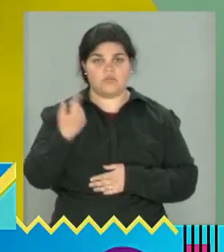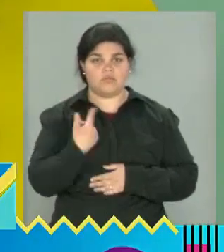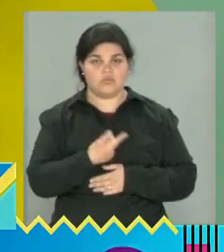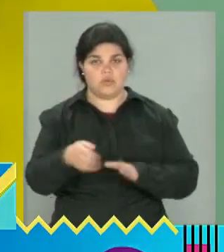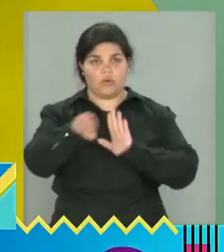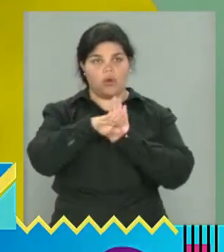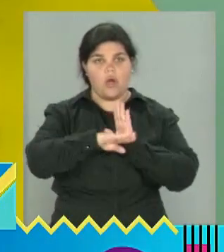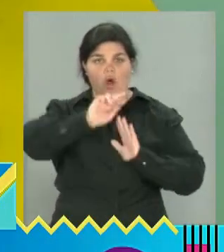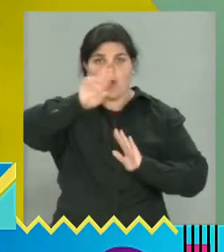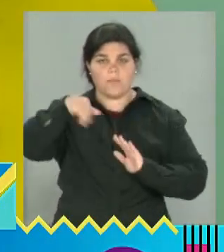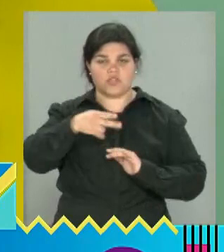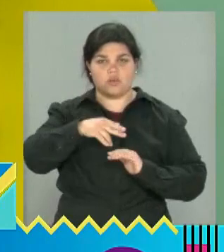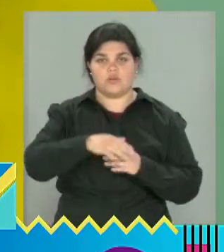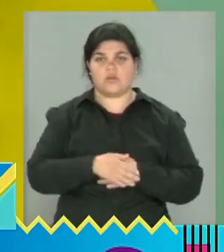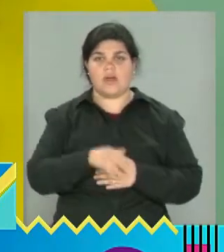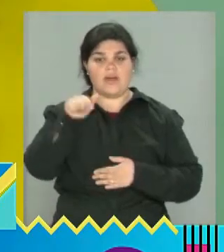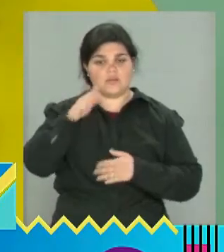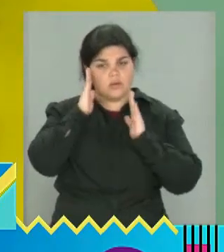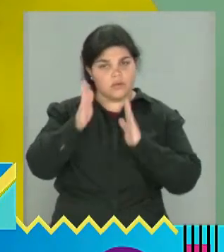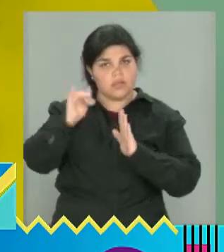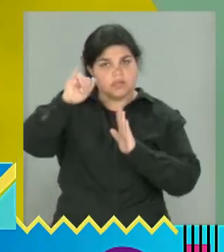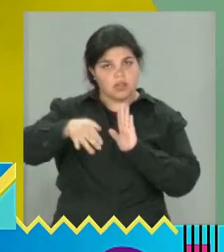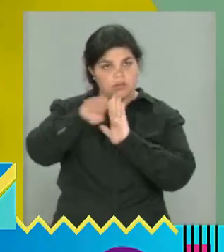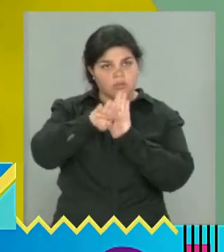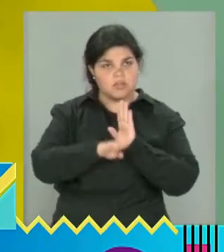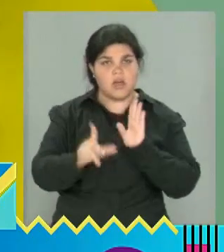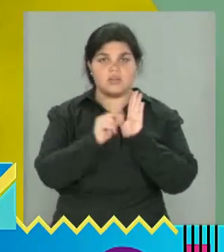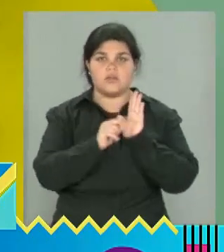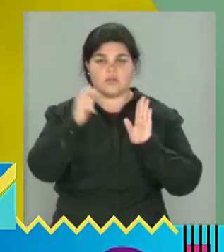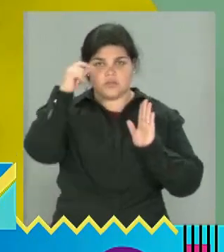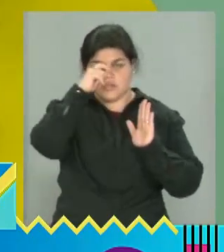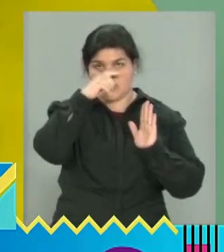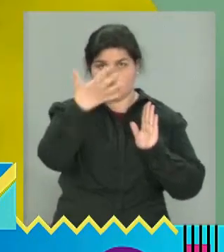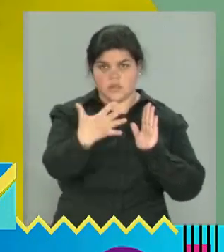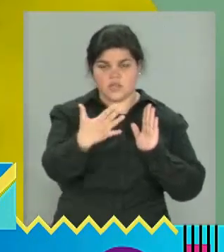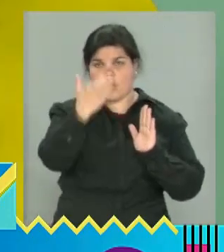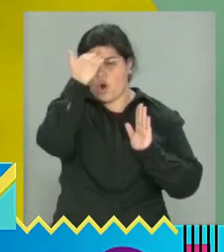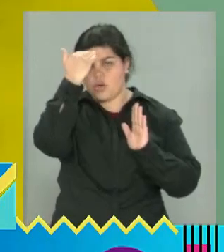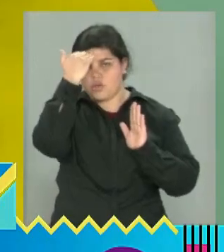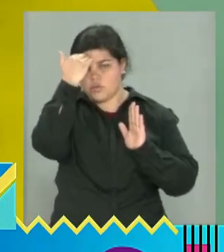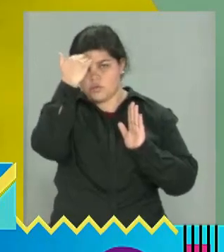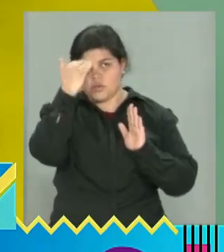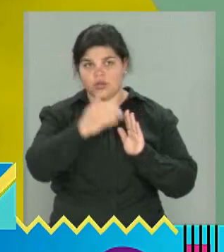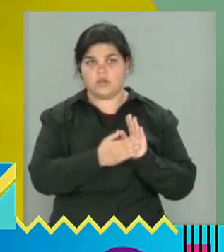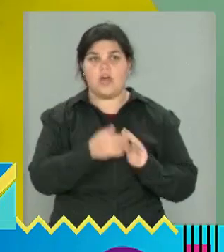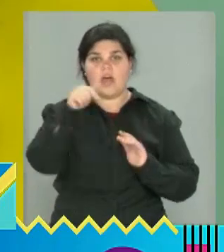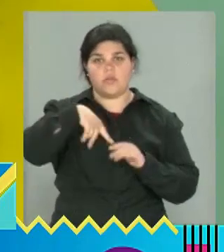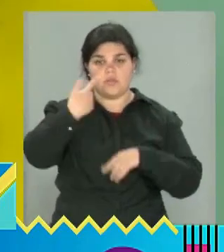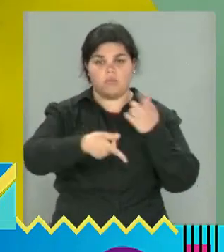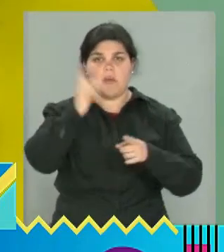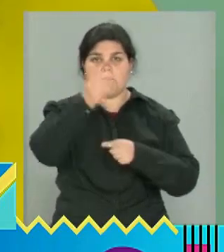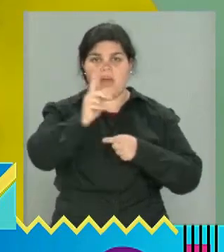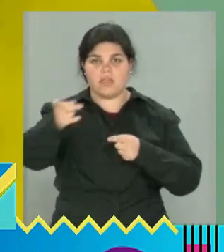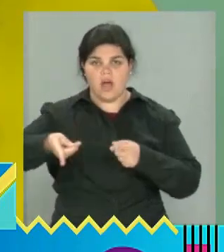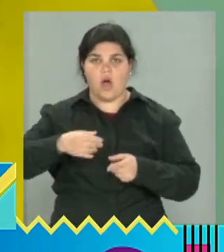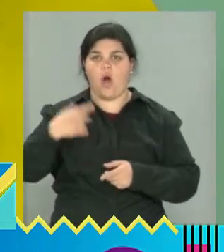de la Convención Interamericana por justamente el artículo 75 y 122 de la Constitución, lo cual los mandatos sí son obligatorios para todas las